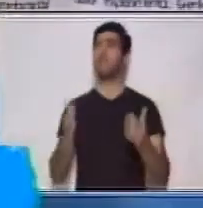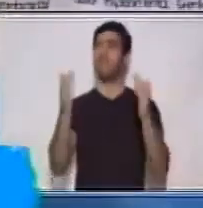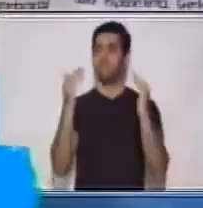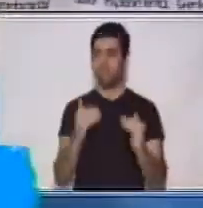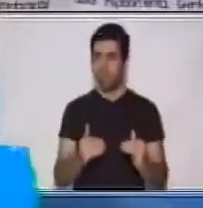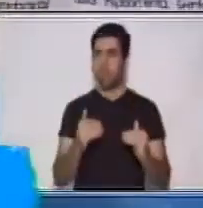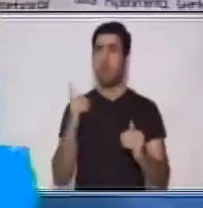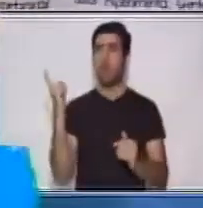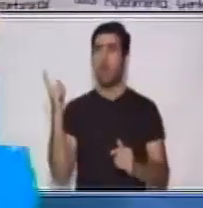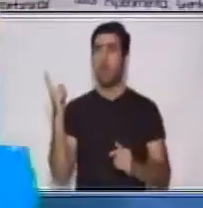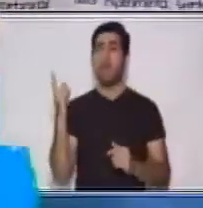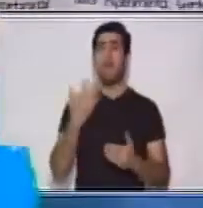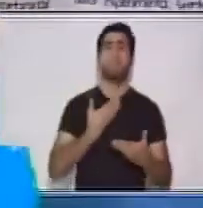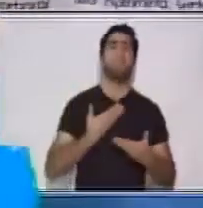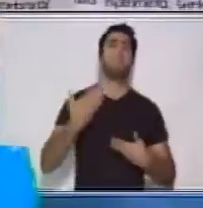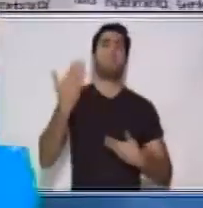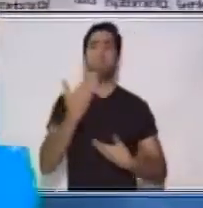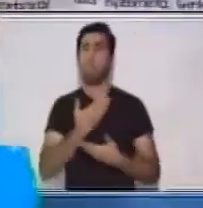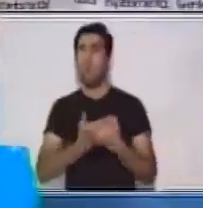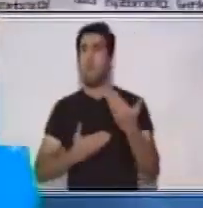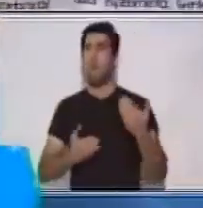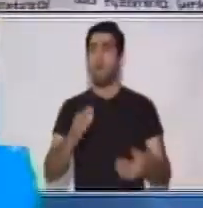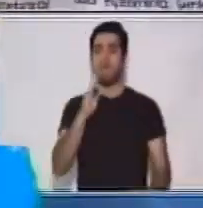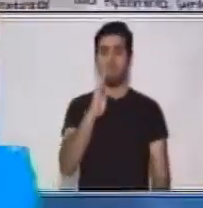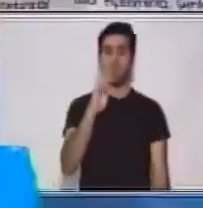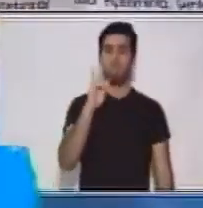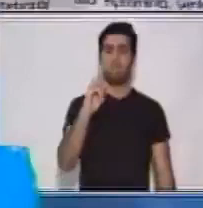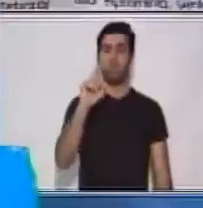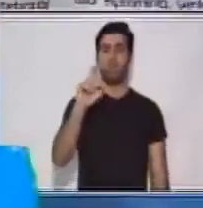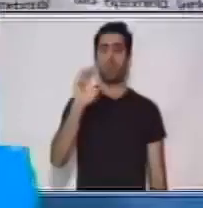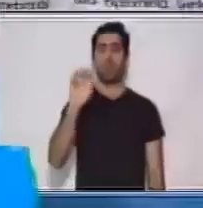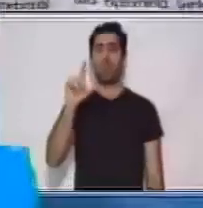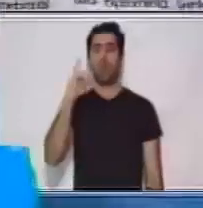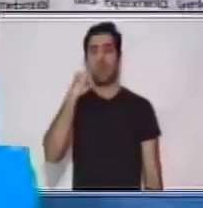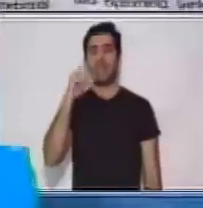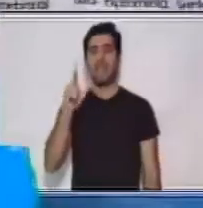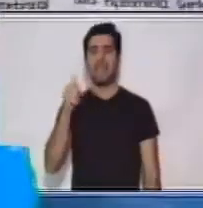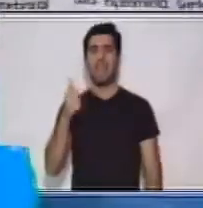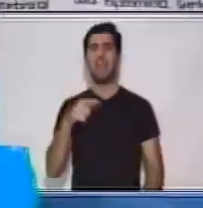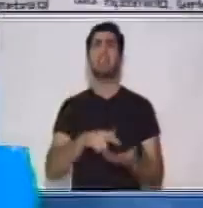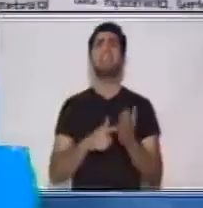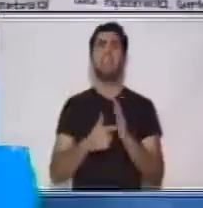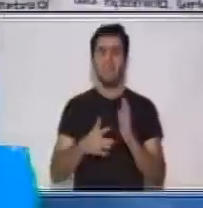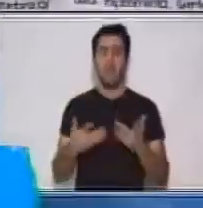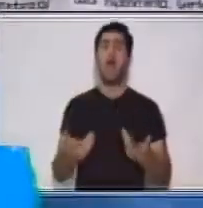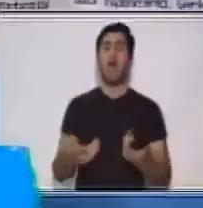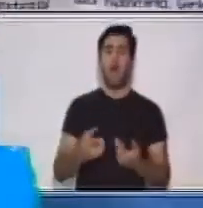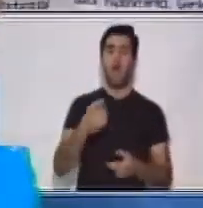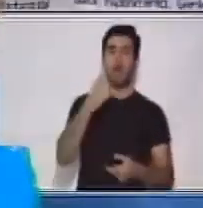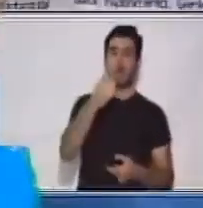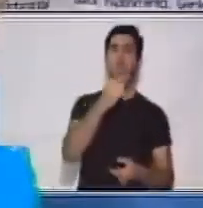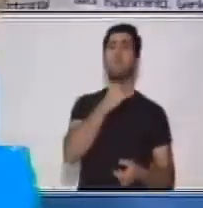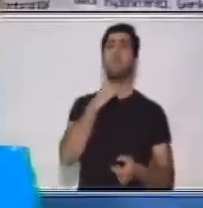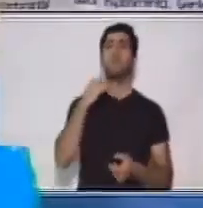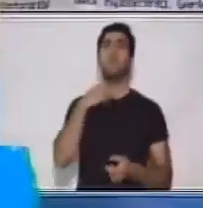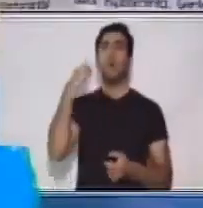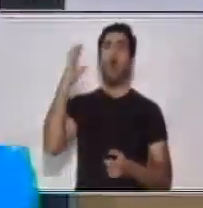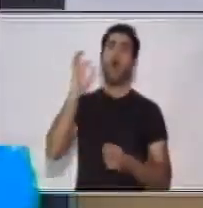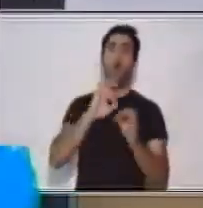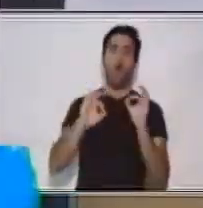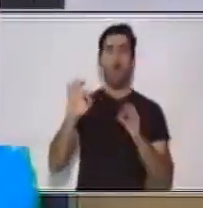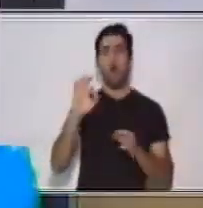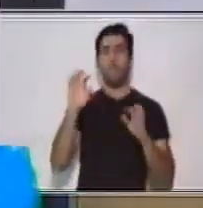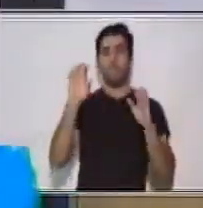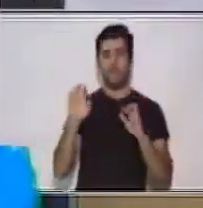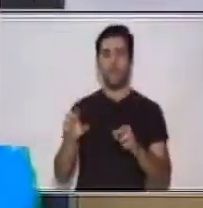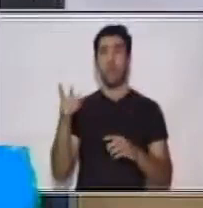la poesía bucólica, que pues este es un canto pastoril o canto de pastores, y la característica principal